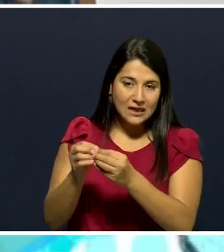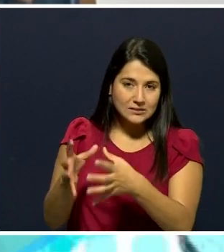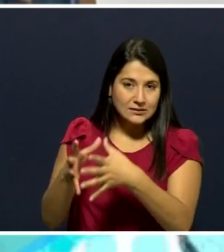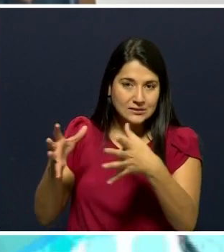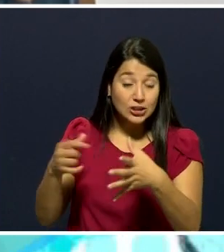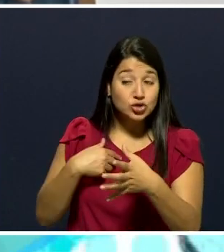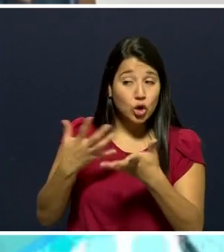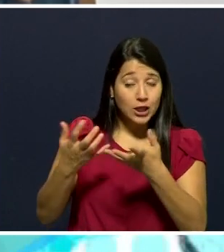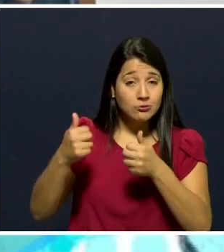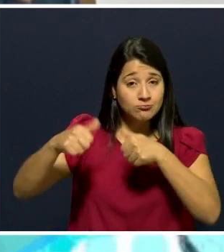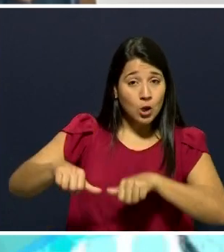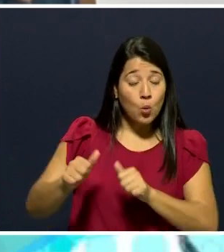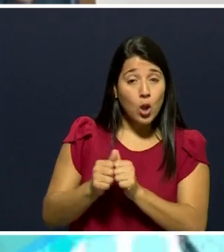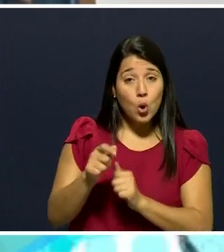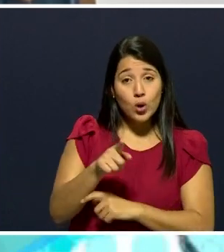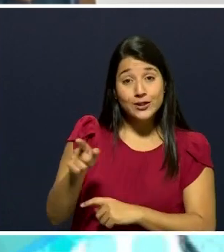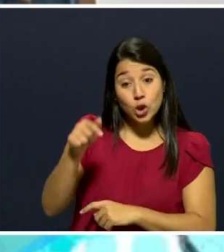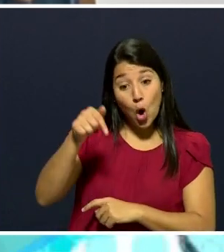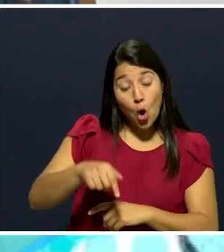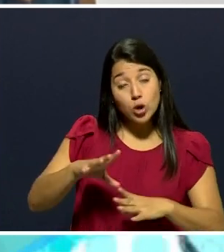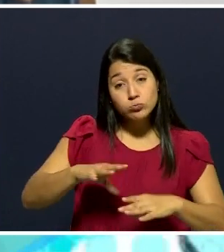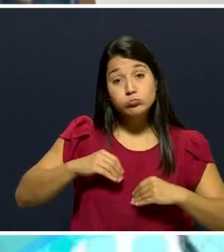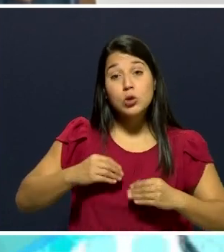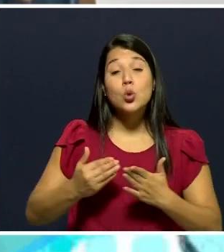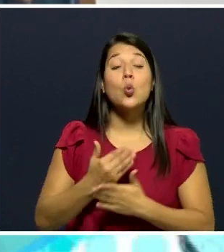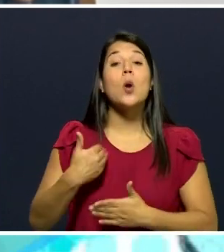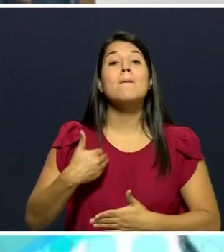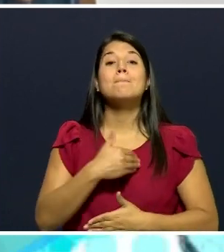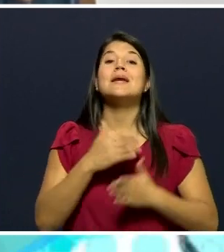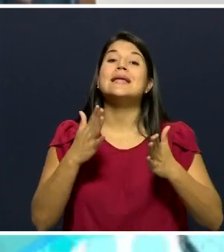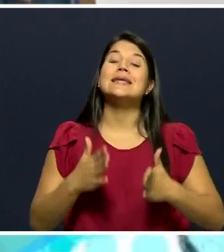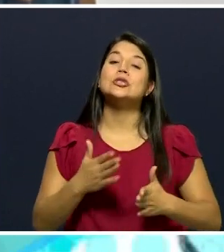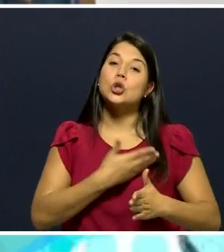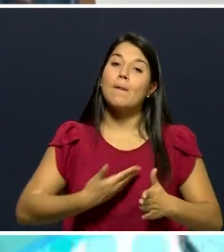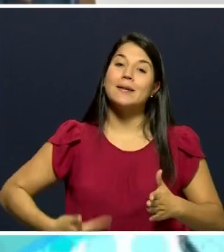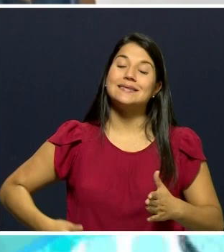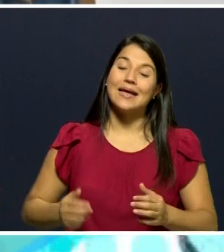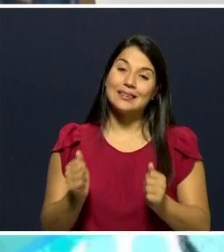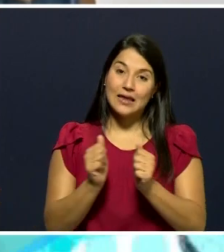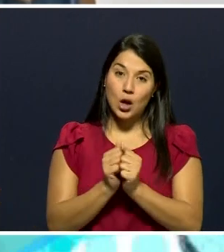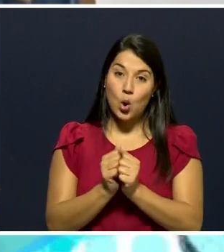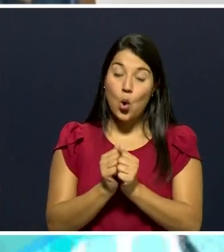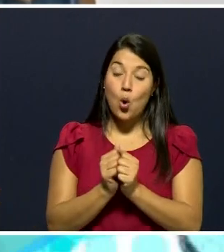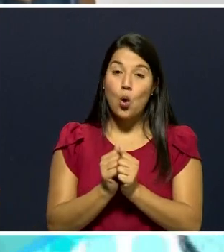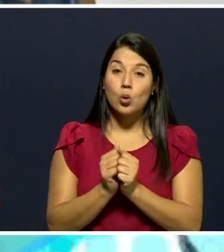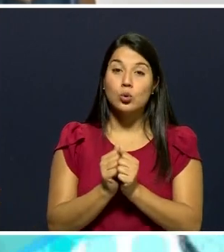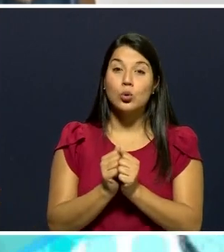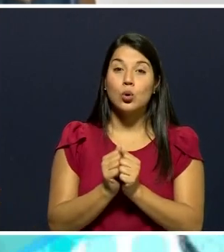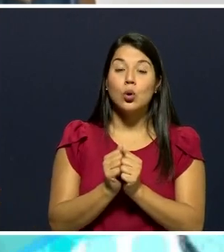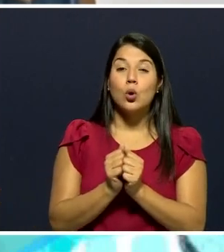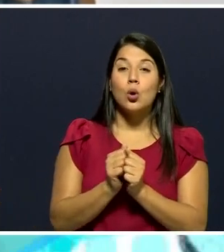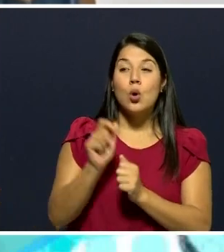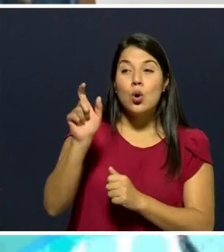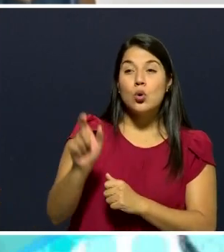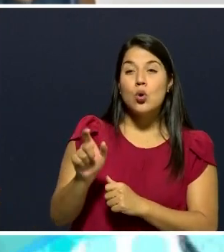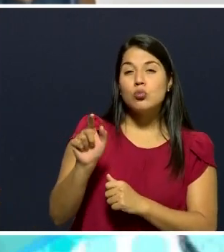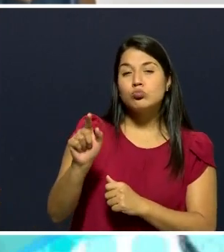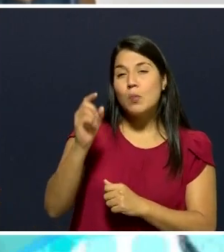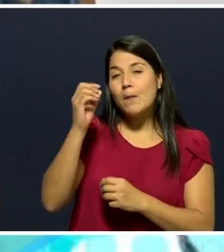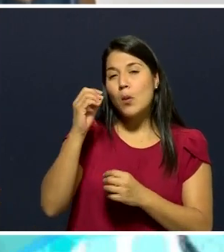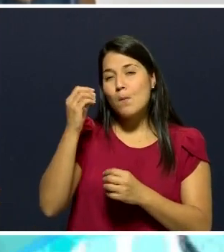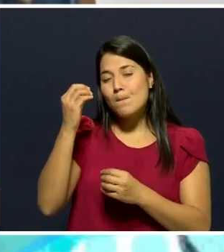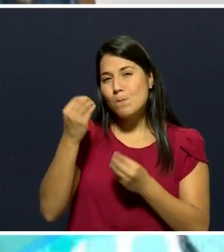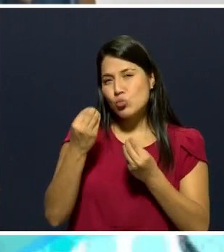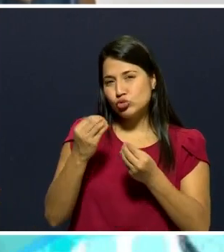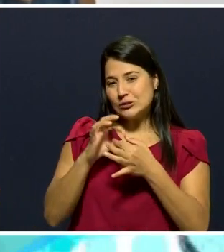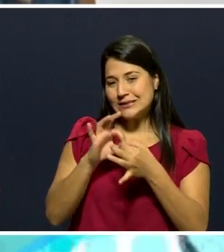ellos. Y recordemos, hoy asume el nuevo ministro de la presidencia con un claro aroma liberacionista, con